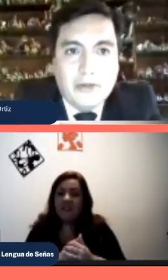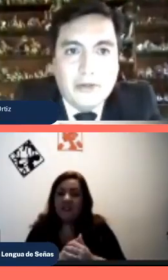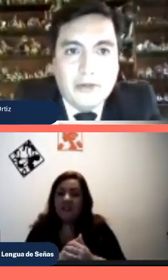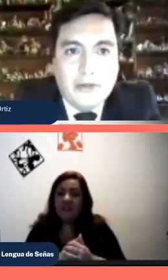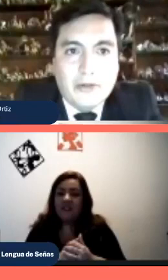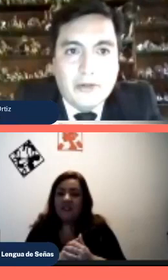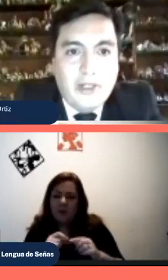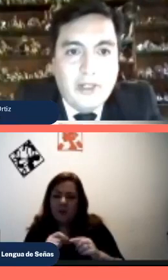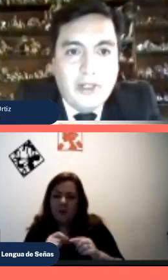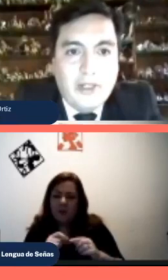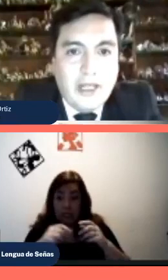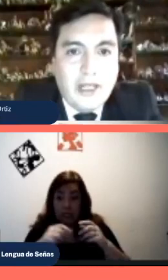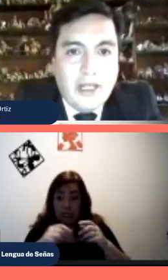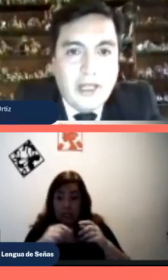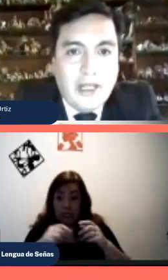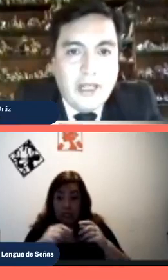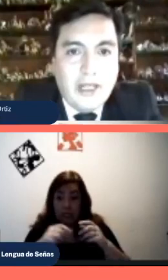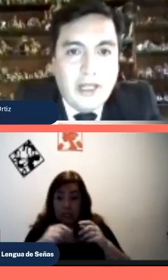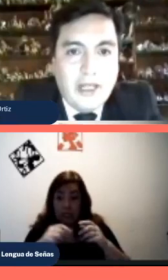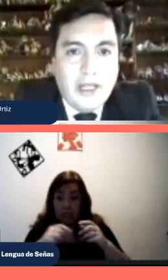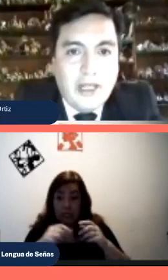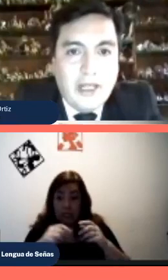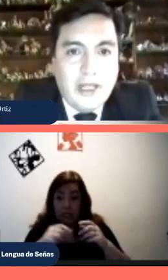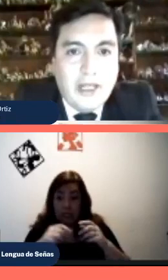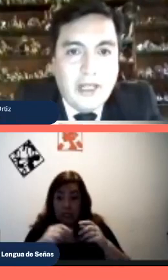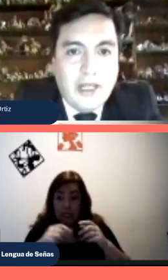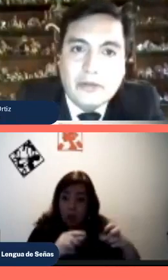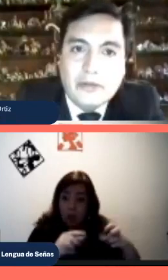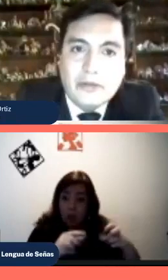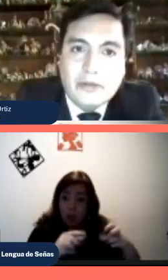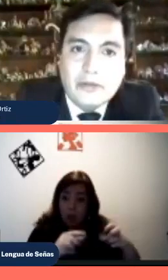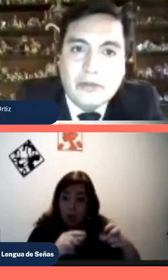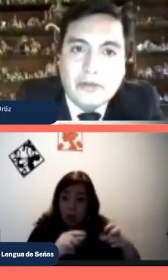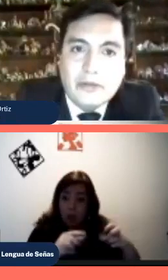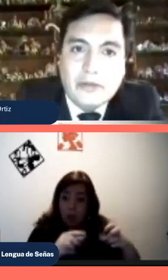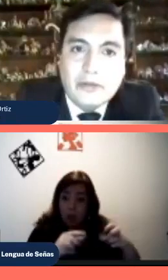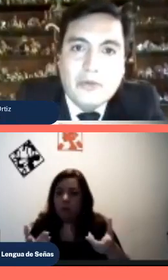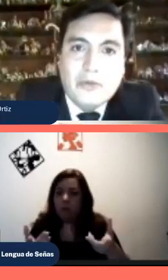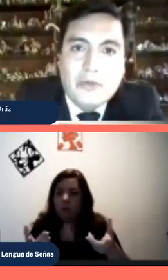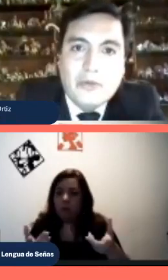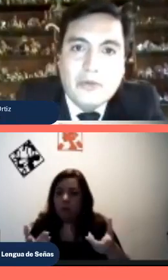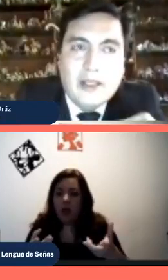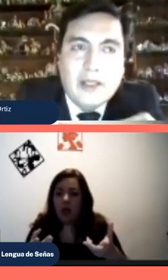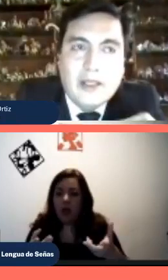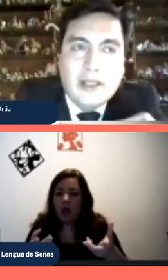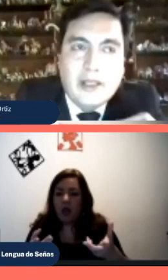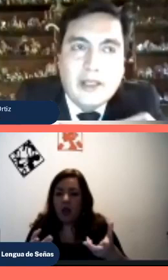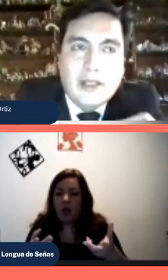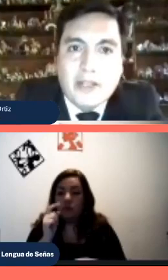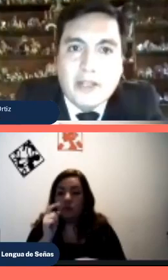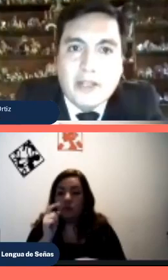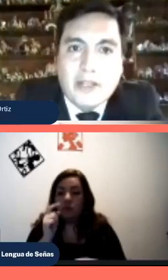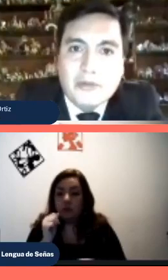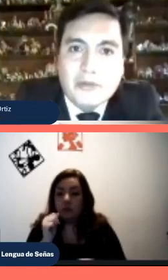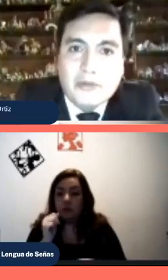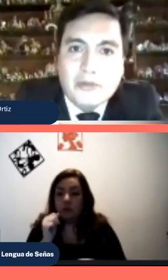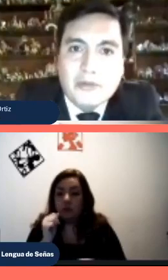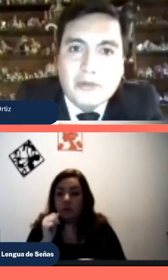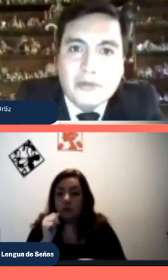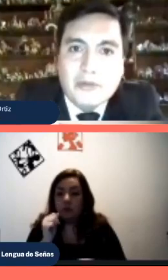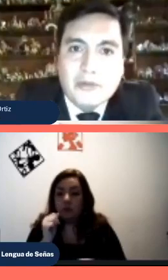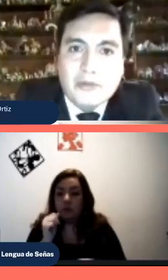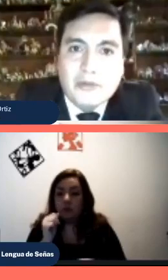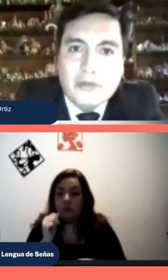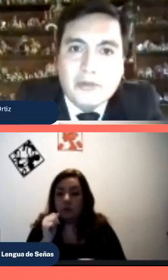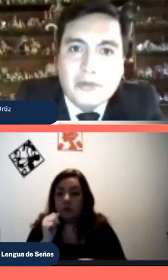registro fosilífero de Caldera, es esto, que estos son restos de un perezoso